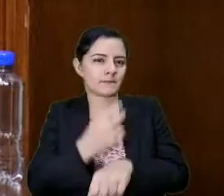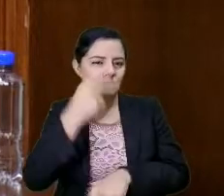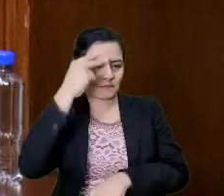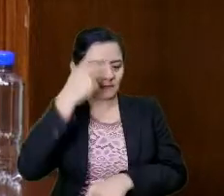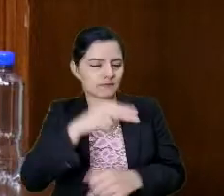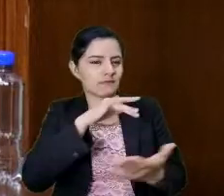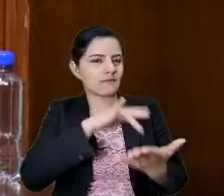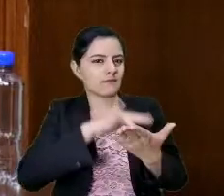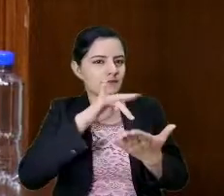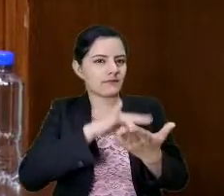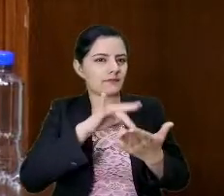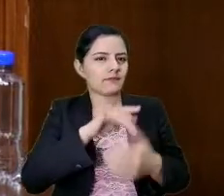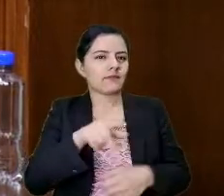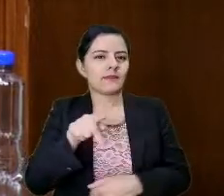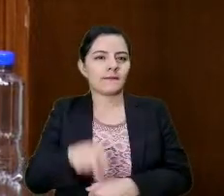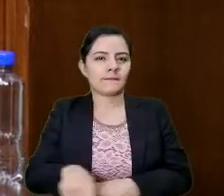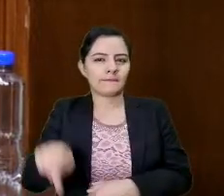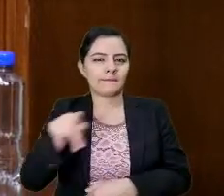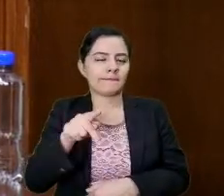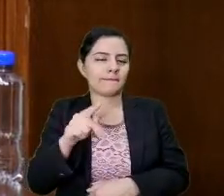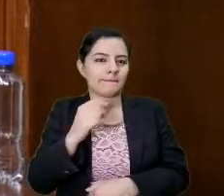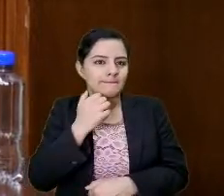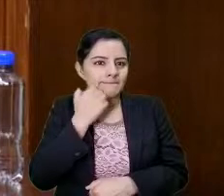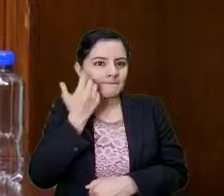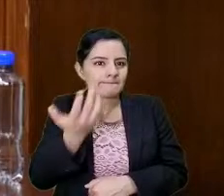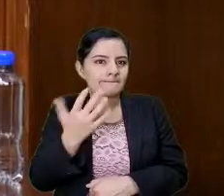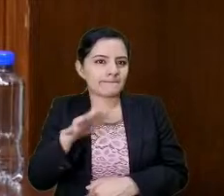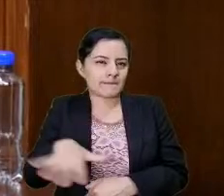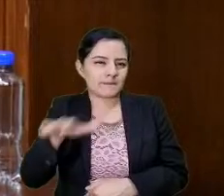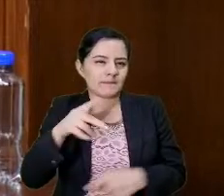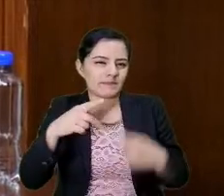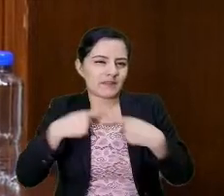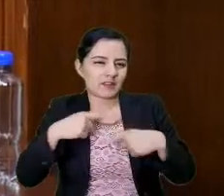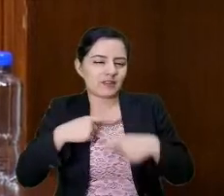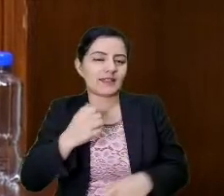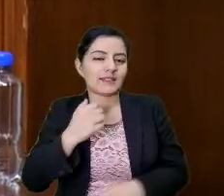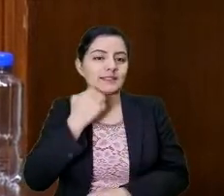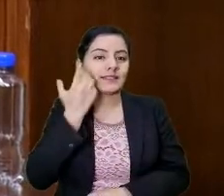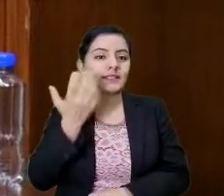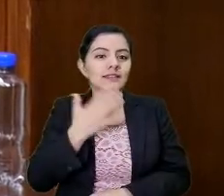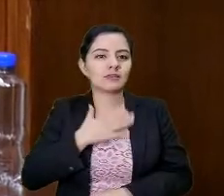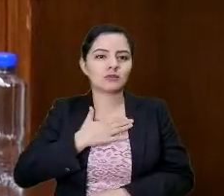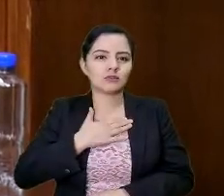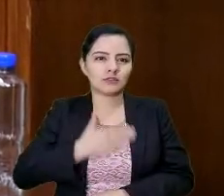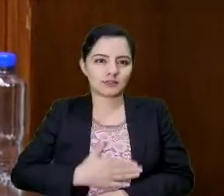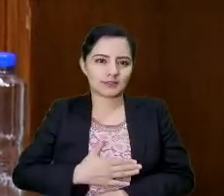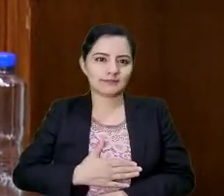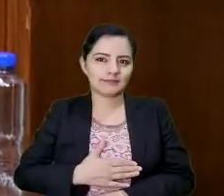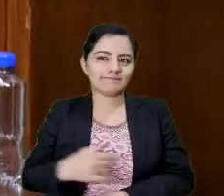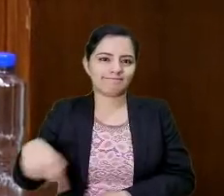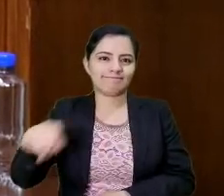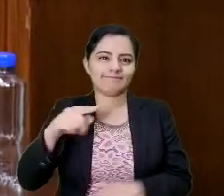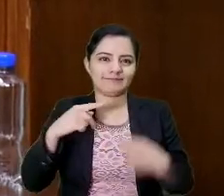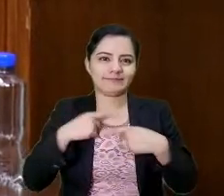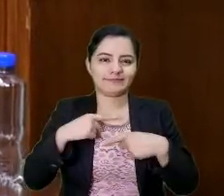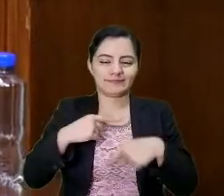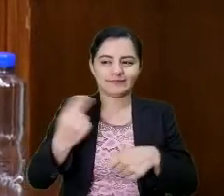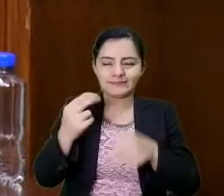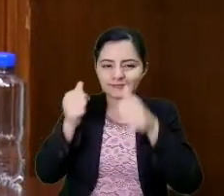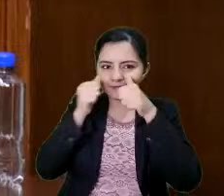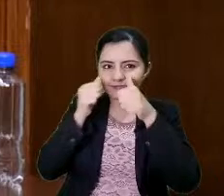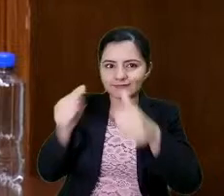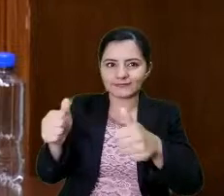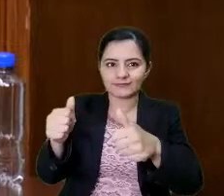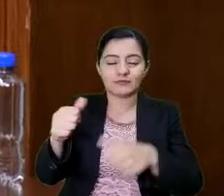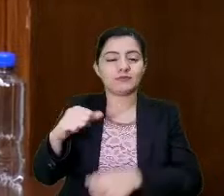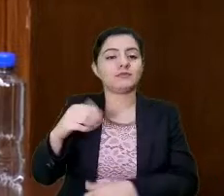necesidad desmedida de justicia y es nuestro trabajo atender lo que la gente demanda. Hoy los mexicanos